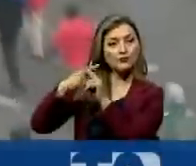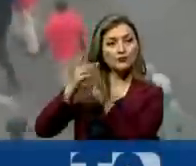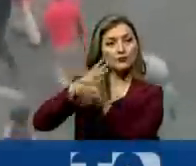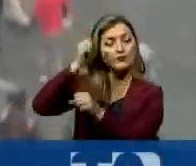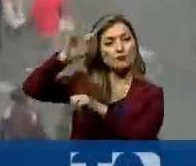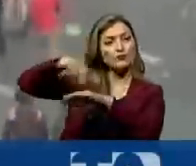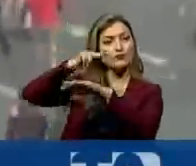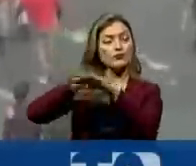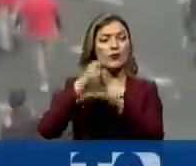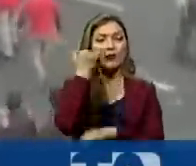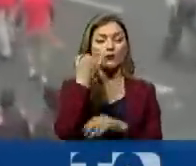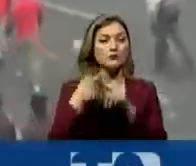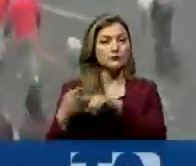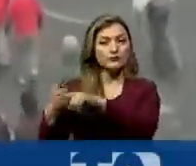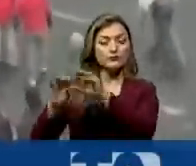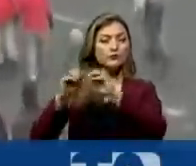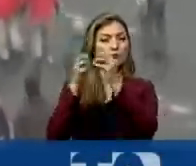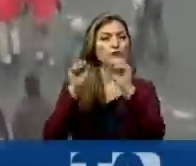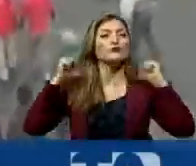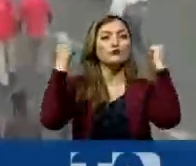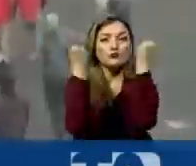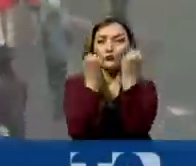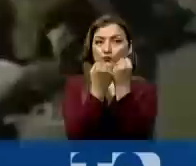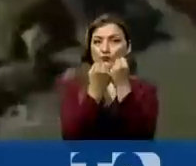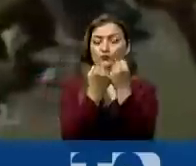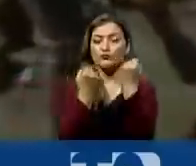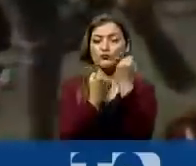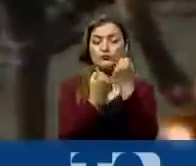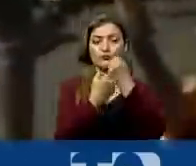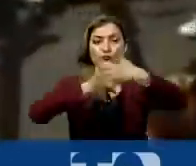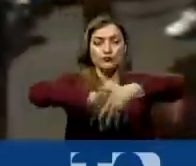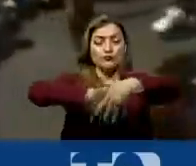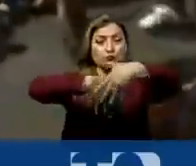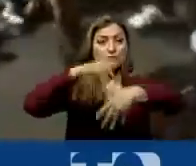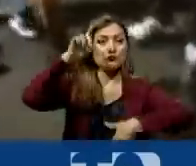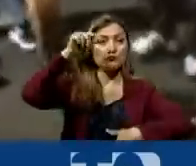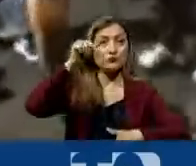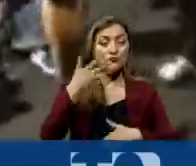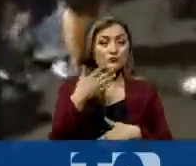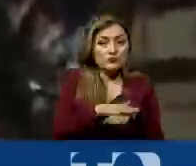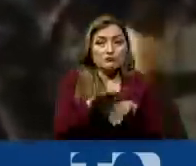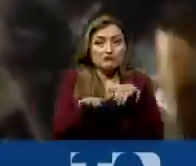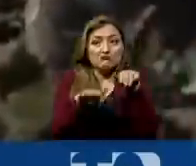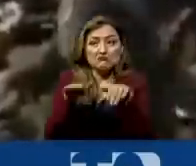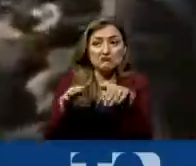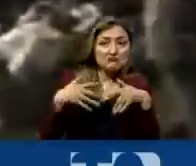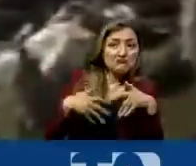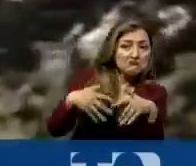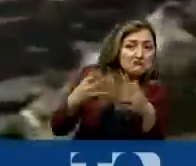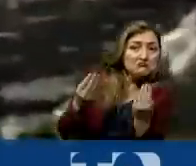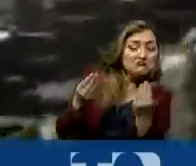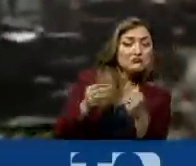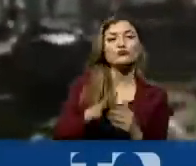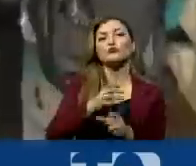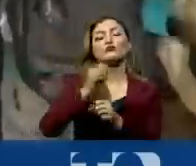organizaciones sociales el gobierno desde su punto de vista diciendo que no estuvo en la convocatoria esperada y desde la conaie